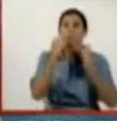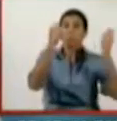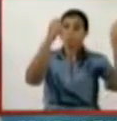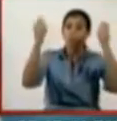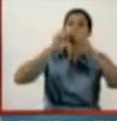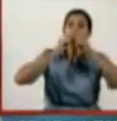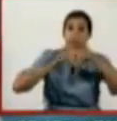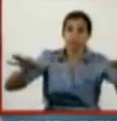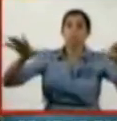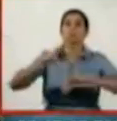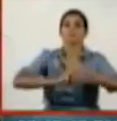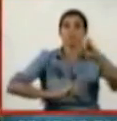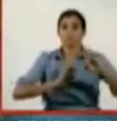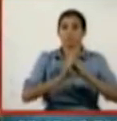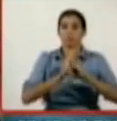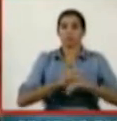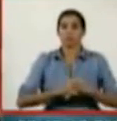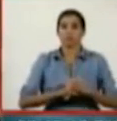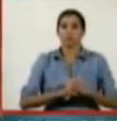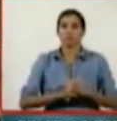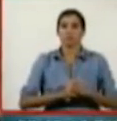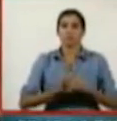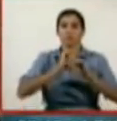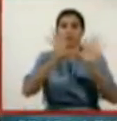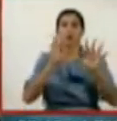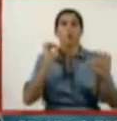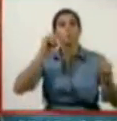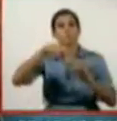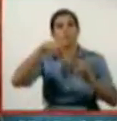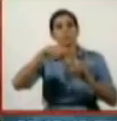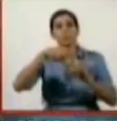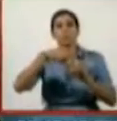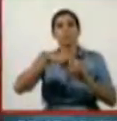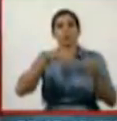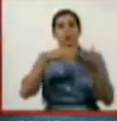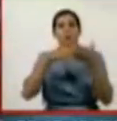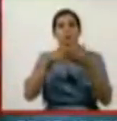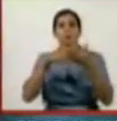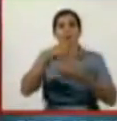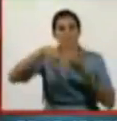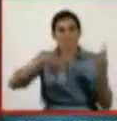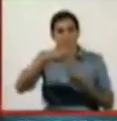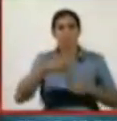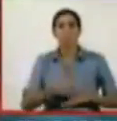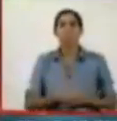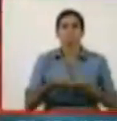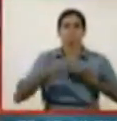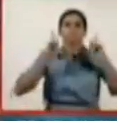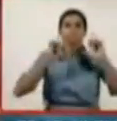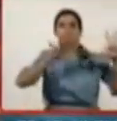difundidas a nivel internacional con el cl objetivo de atacar a la Revolución y justificar una invasión